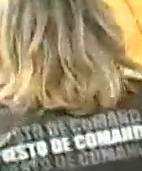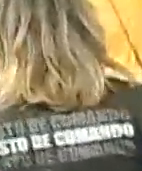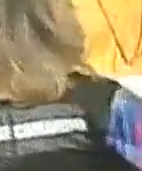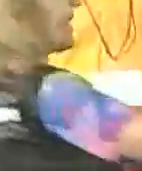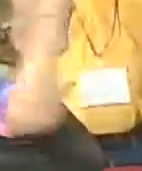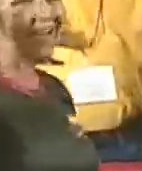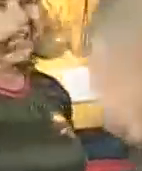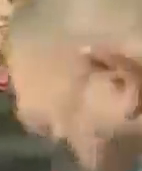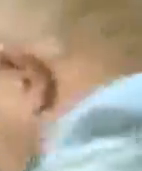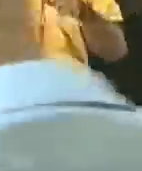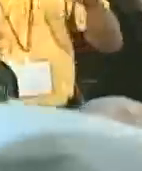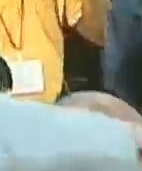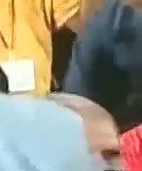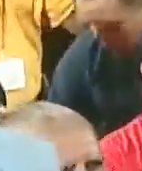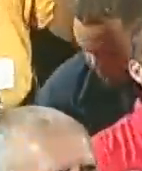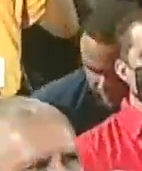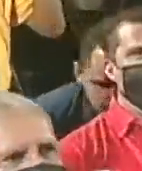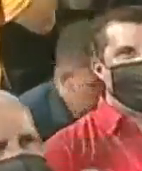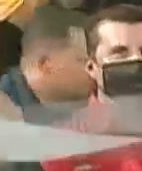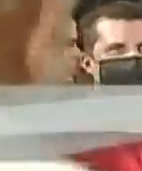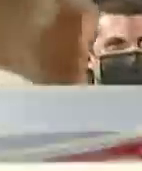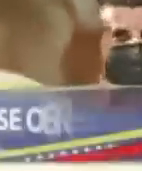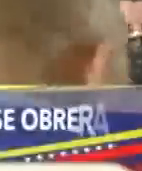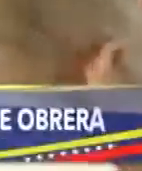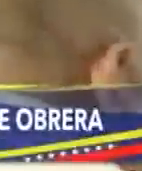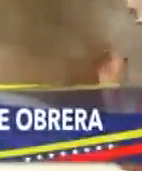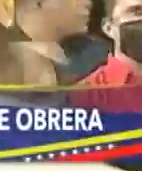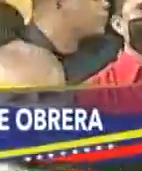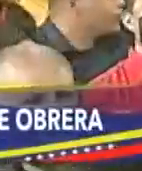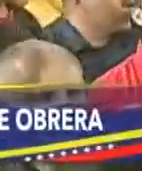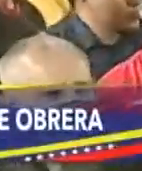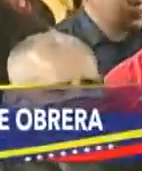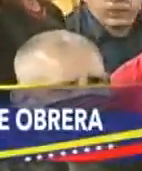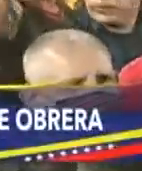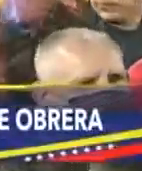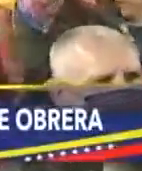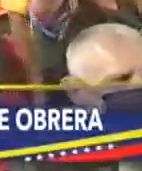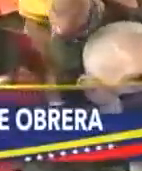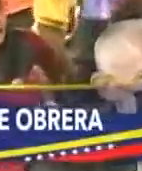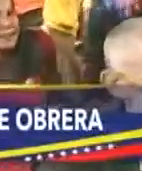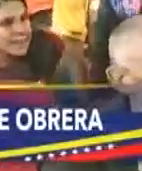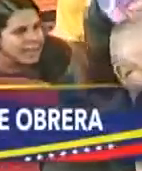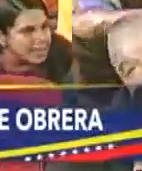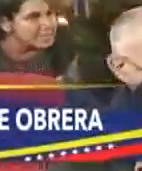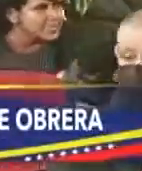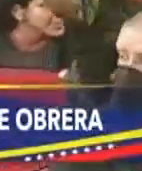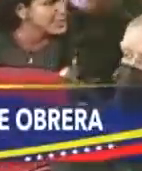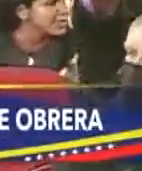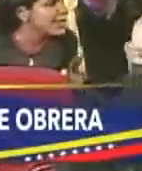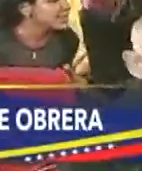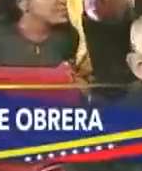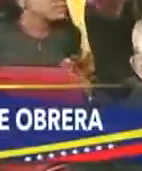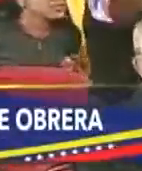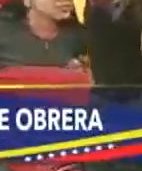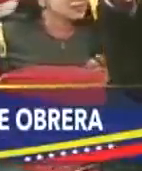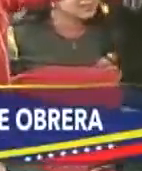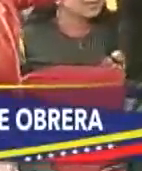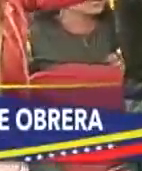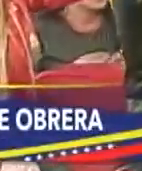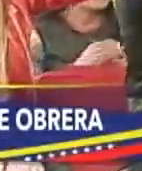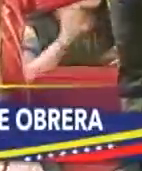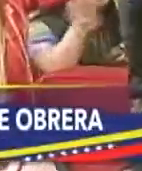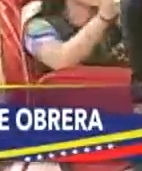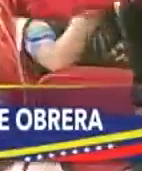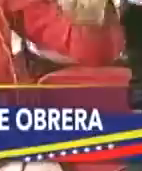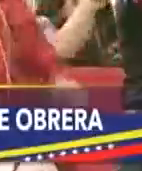juventud, en todas las empresas del país. Estas son las orientaciones concretas y tiene la Milicia Nacional